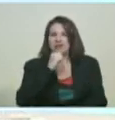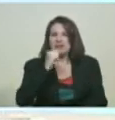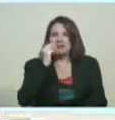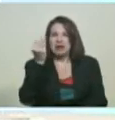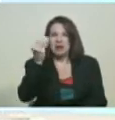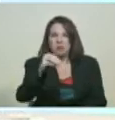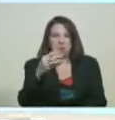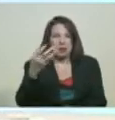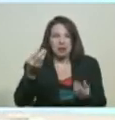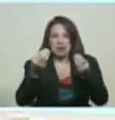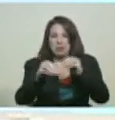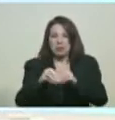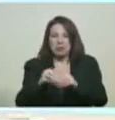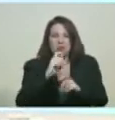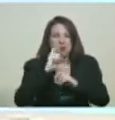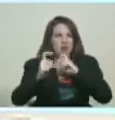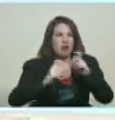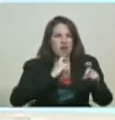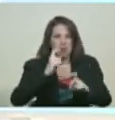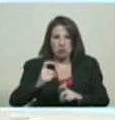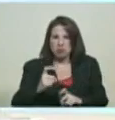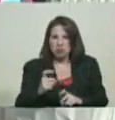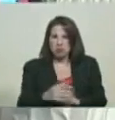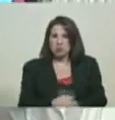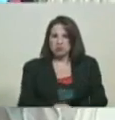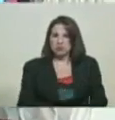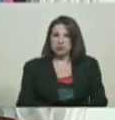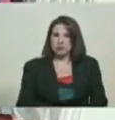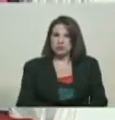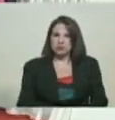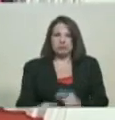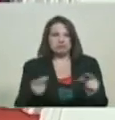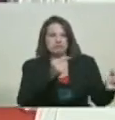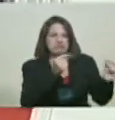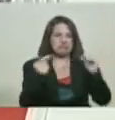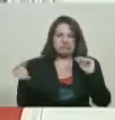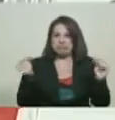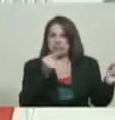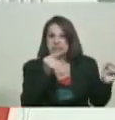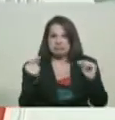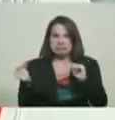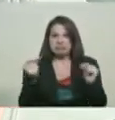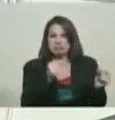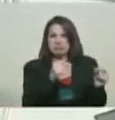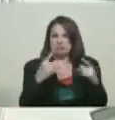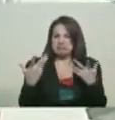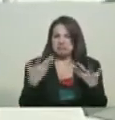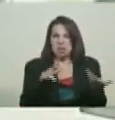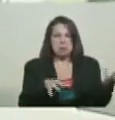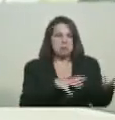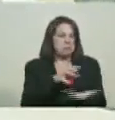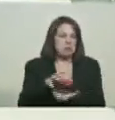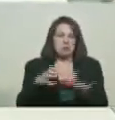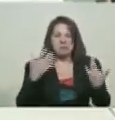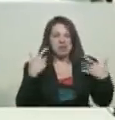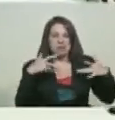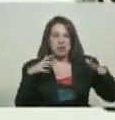odio quién puede estar de acuerdo con enfrentamiento estéril y el conflicto por el conflicto